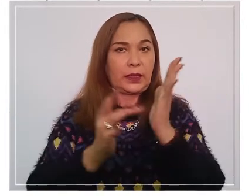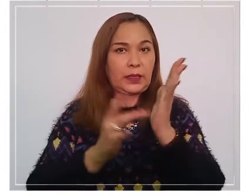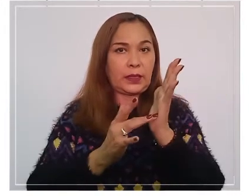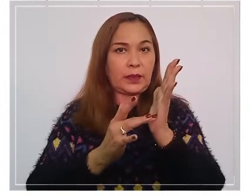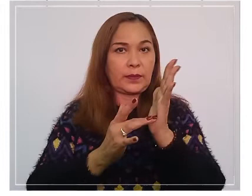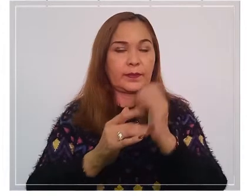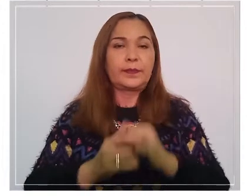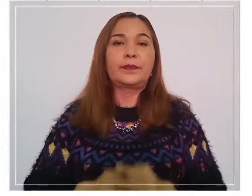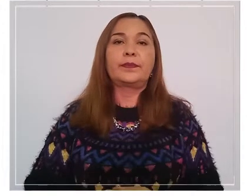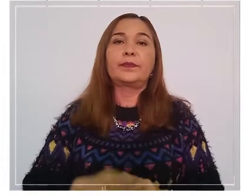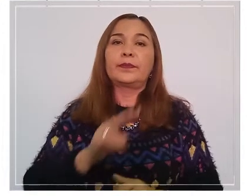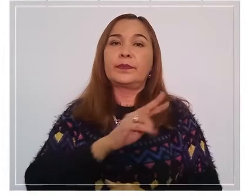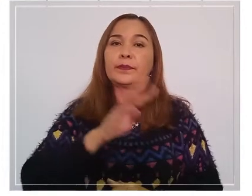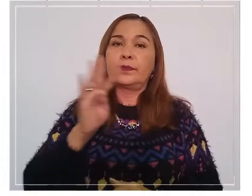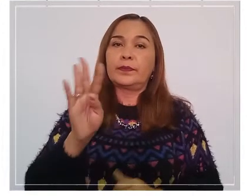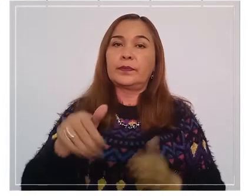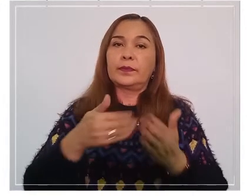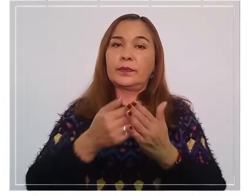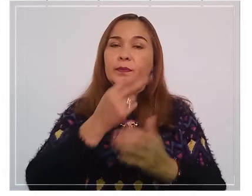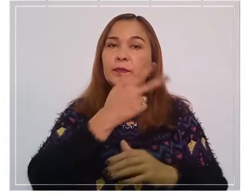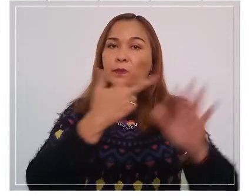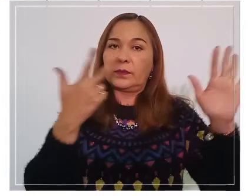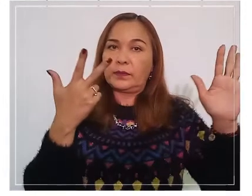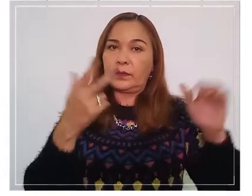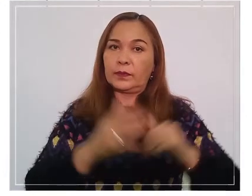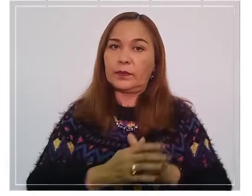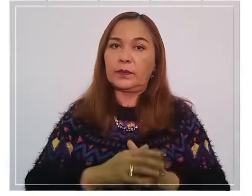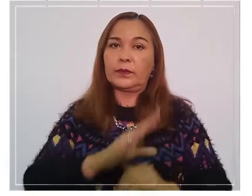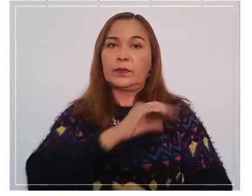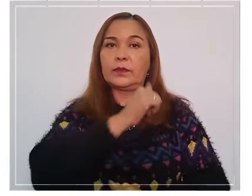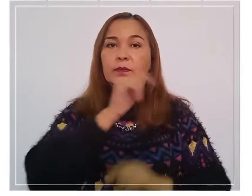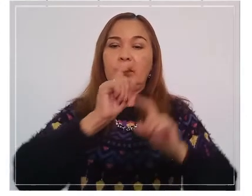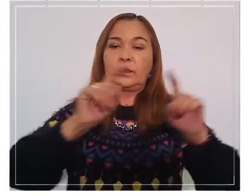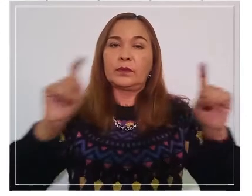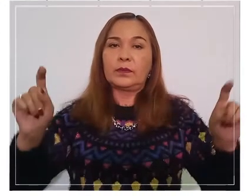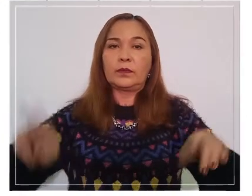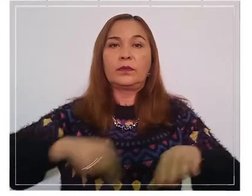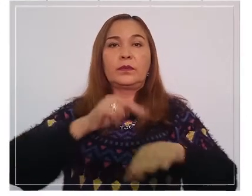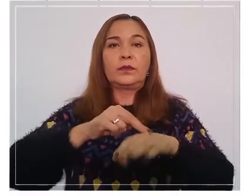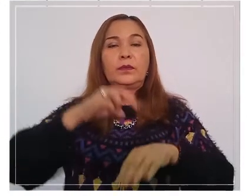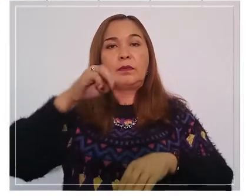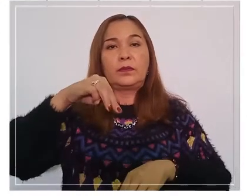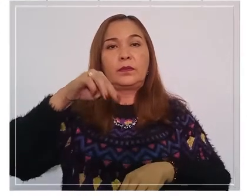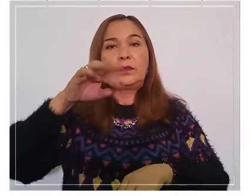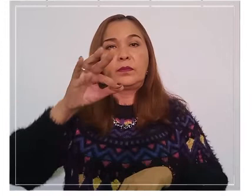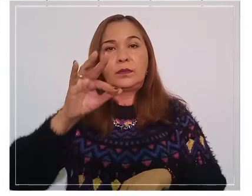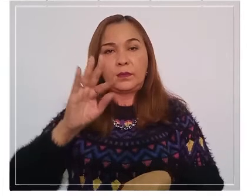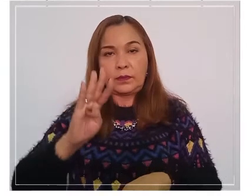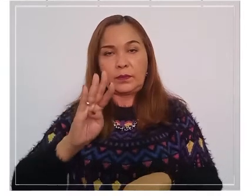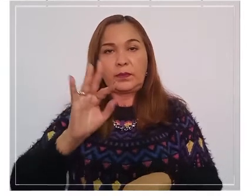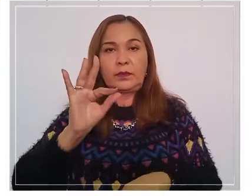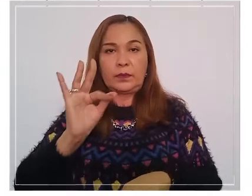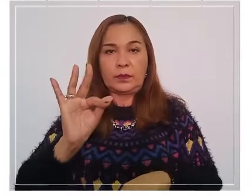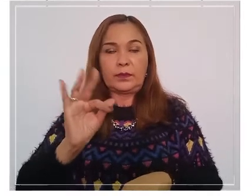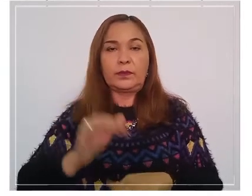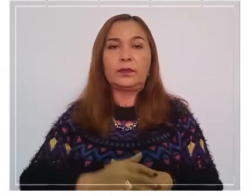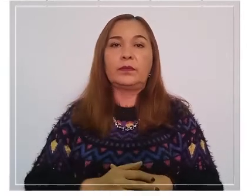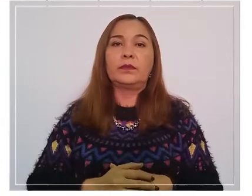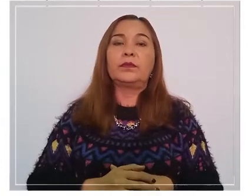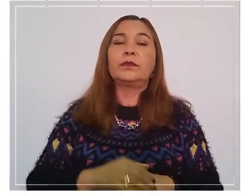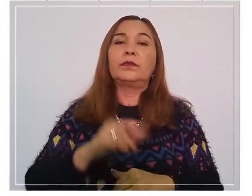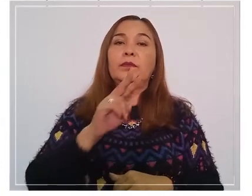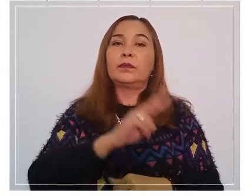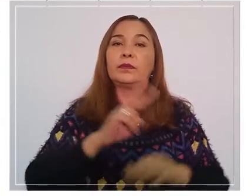del día 24 al 28 directorio nacional del mb efe día